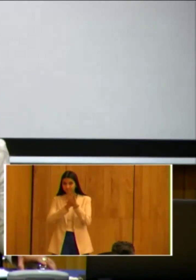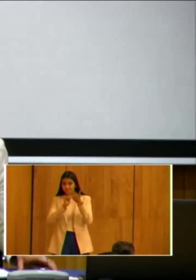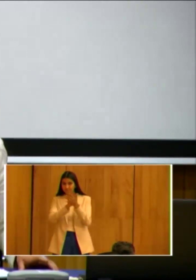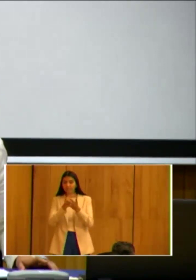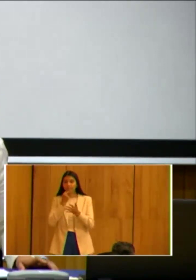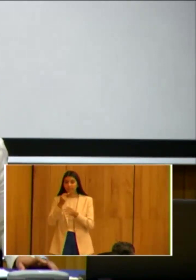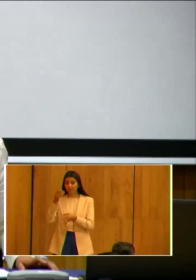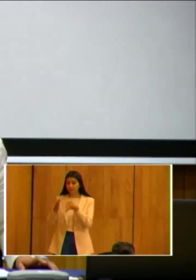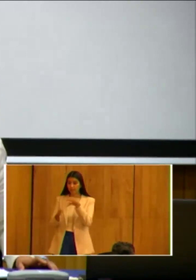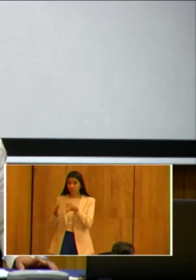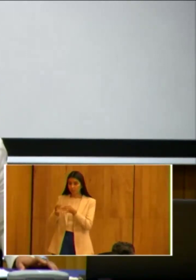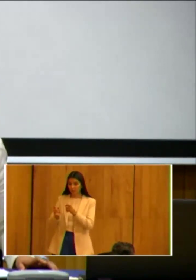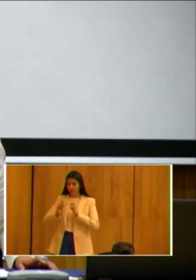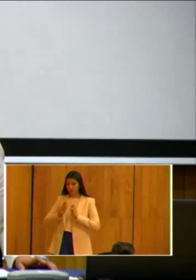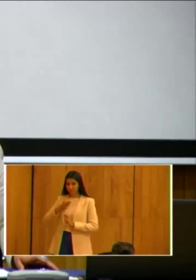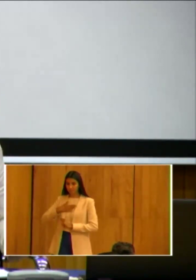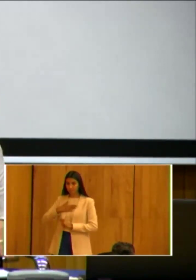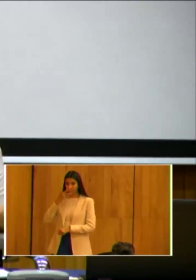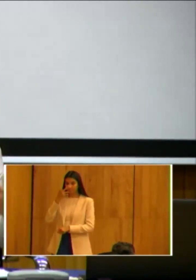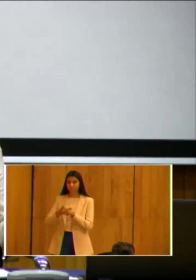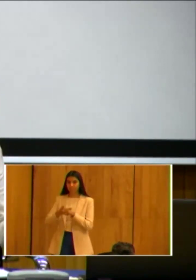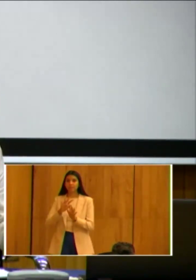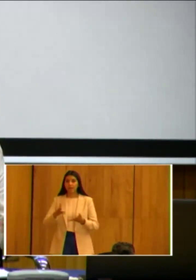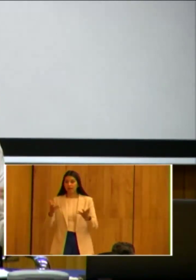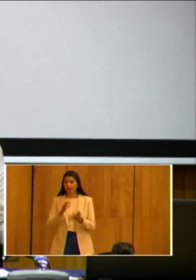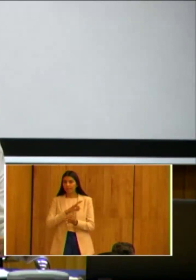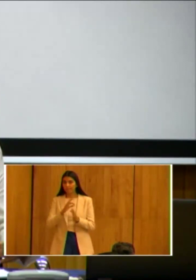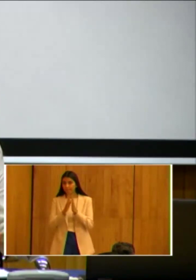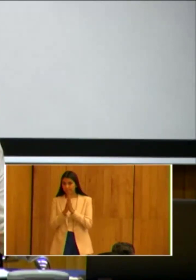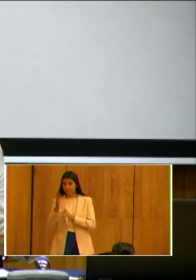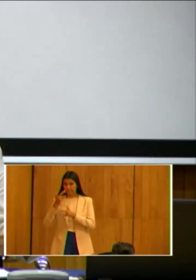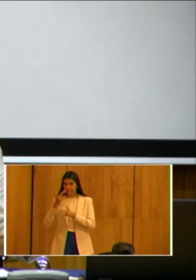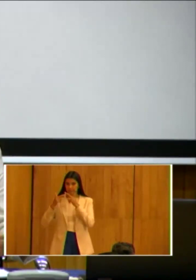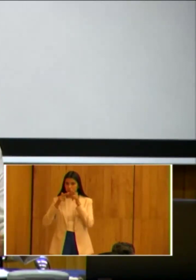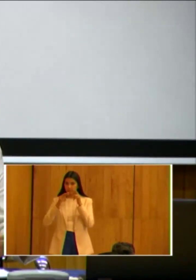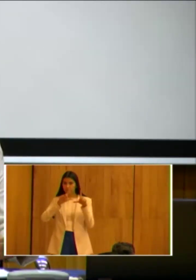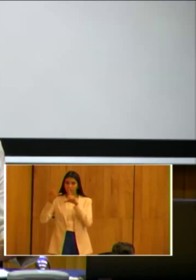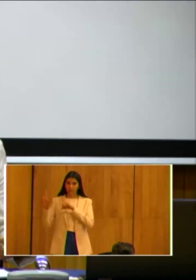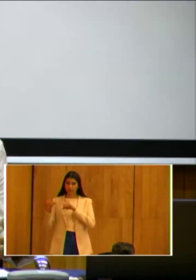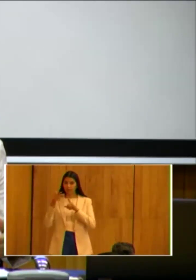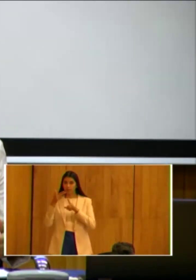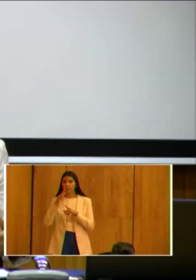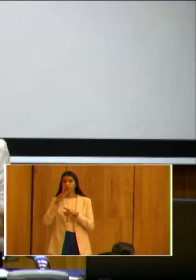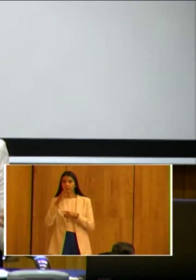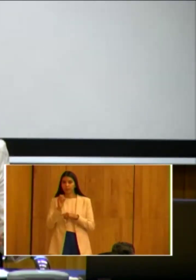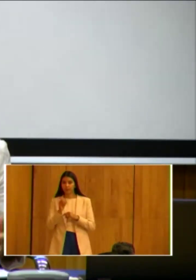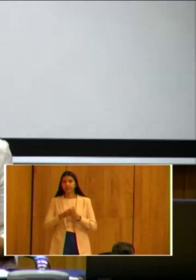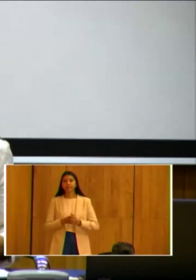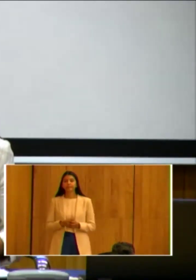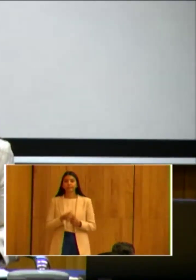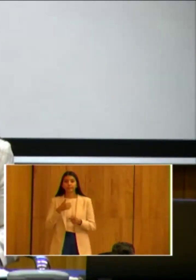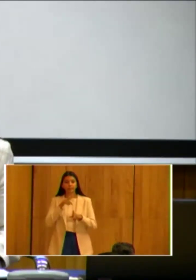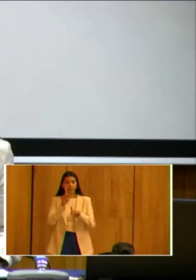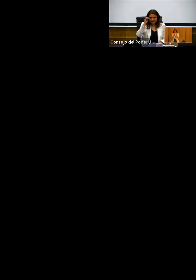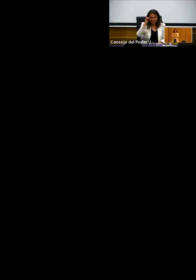en el tribunal a mi cargo se ha dictado. Si podemos, por favor, regresar a las diapositivas, Hugo. Se los voy a